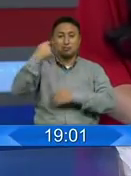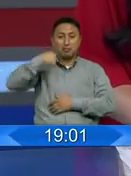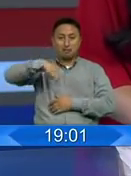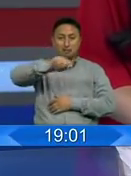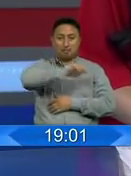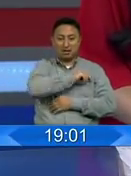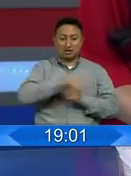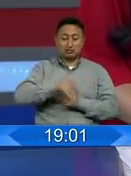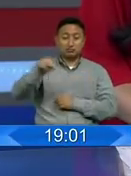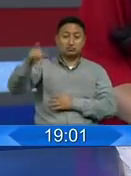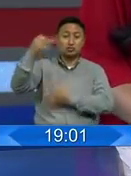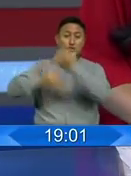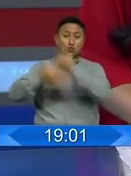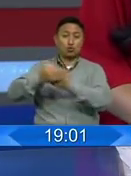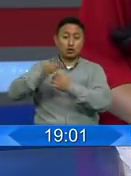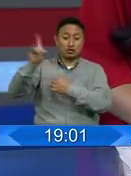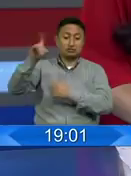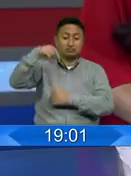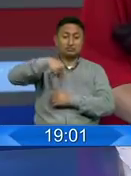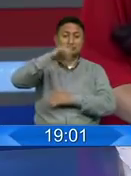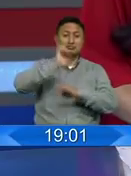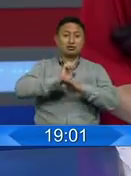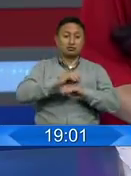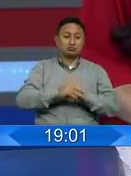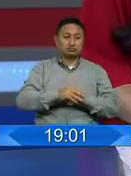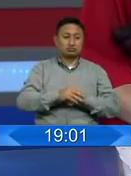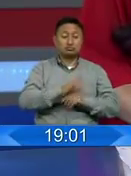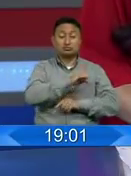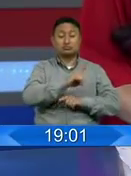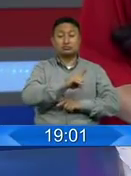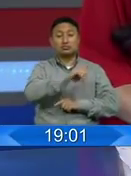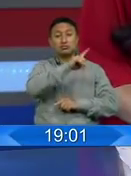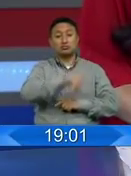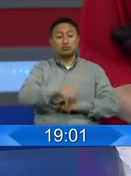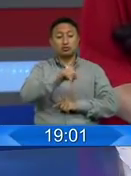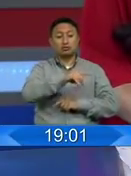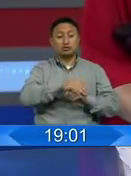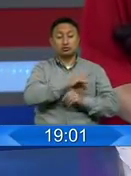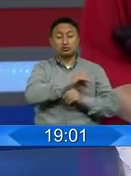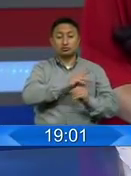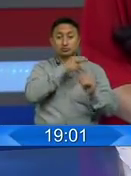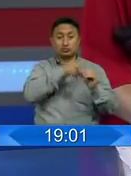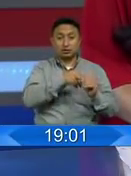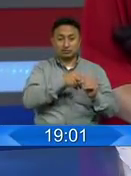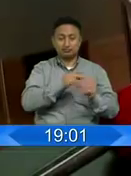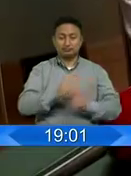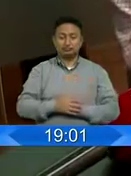juez de ese país determinó que el Estado ecuatoriano no podrá participar como parte afectada en el proceso.